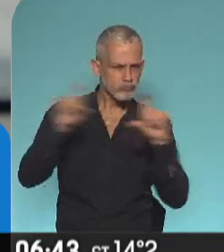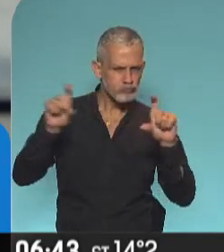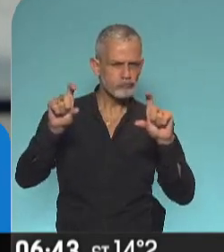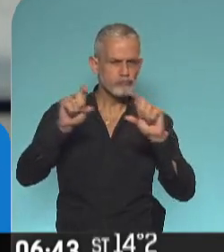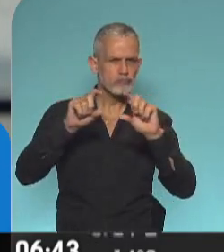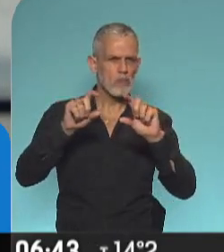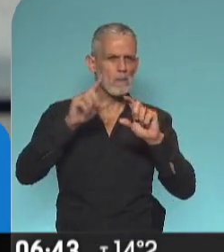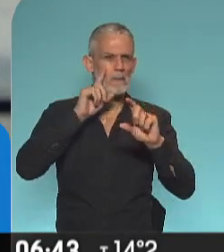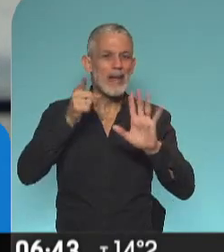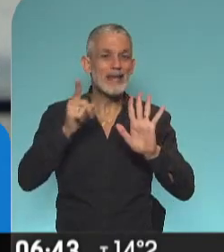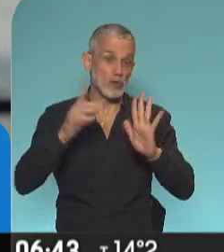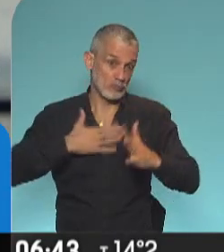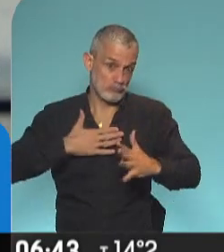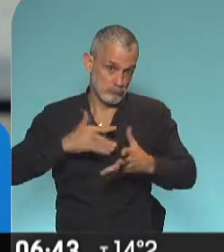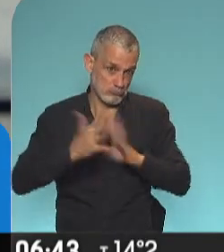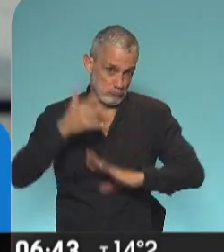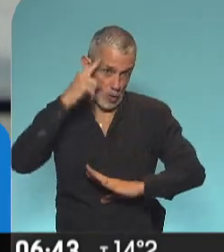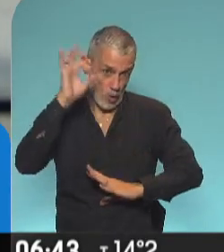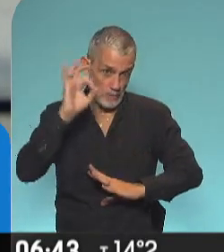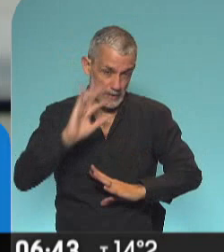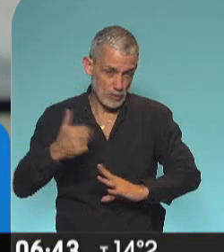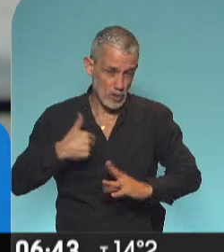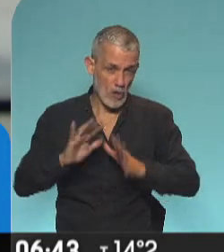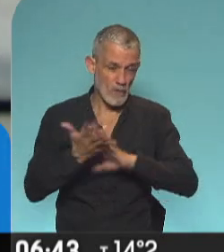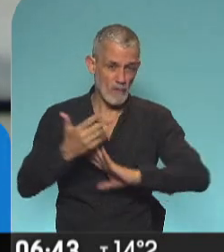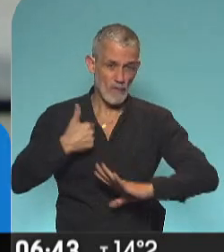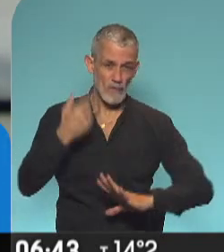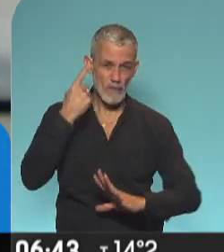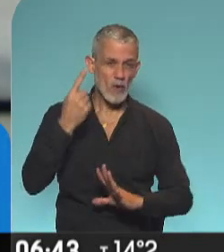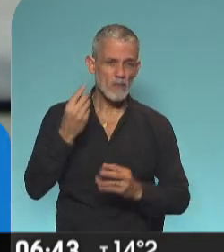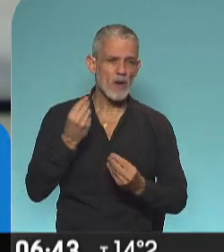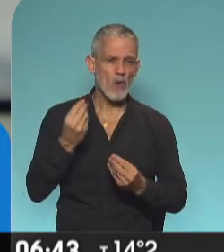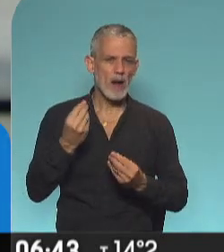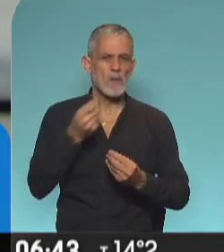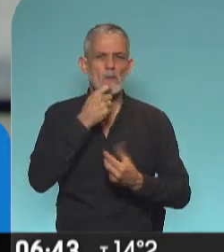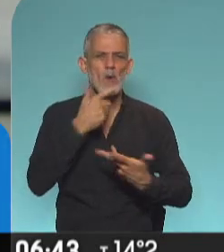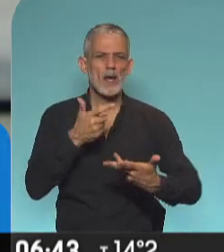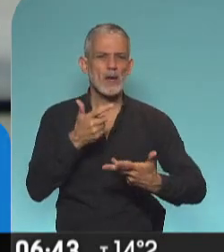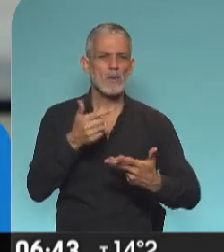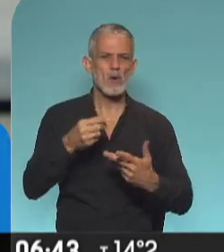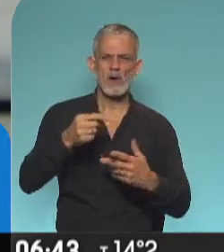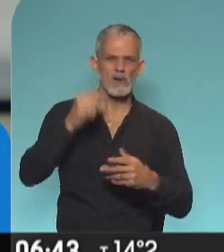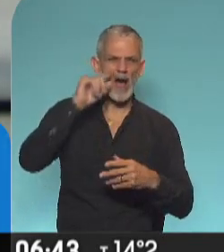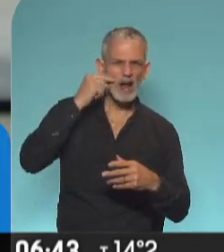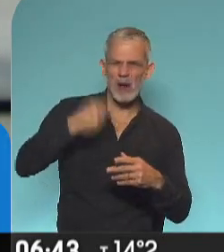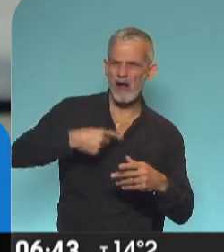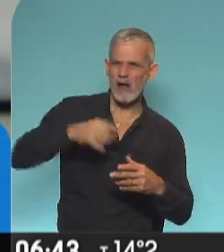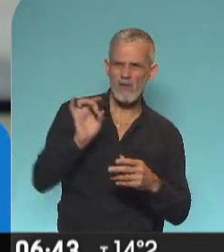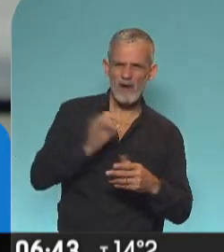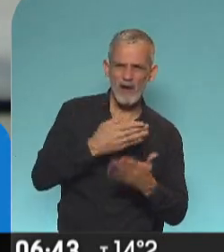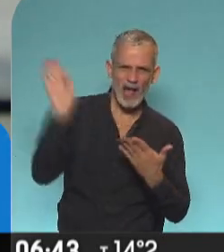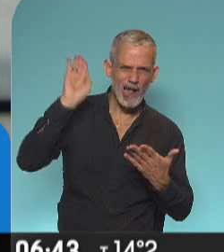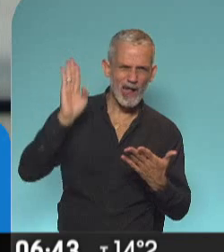consignas peligrosas desde mi punto de vista, que habría que señalar. El caso de Andate Alberto, sobre todo en las